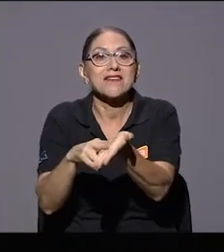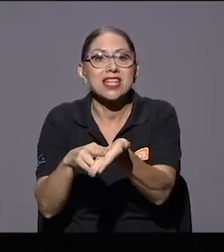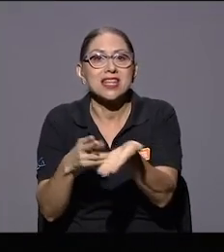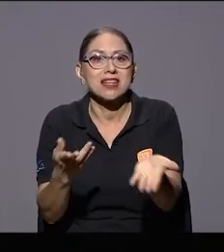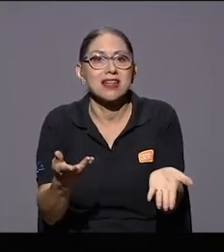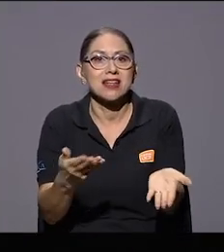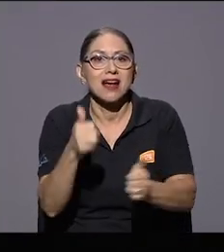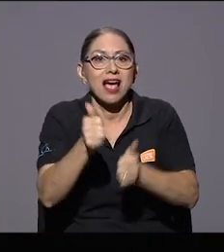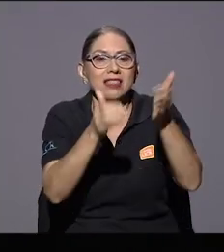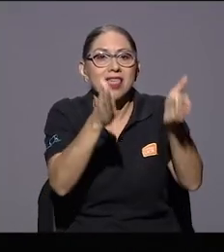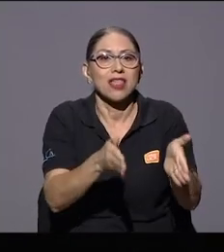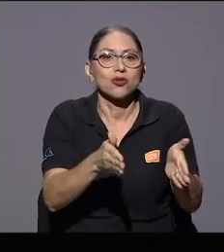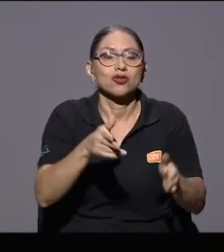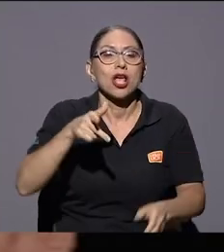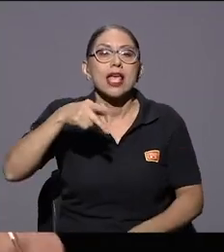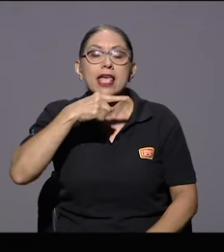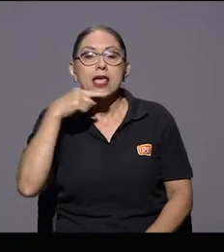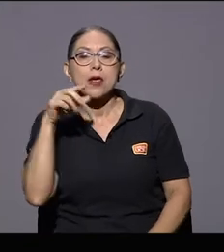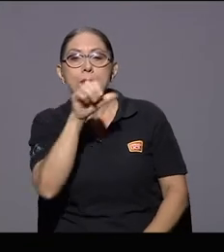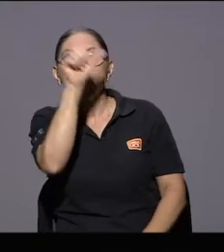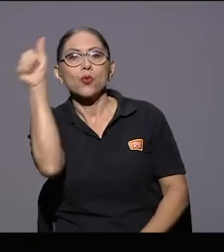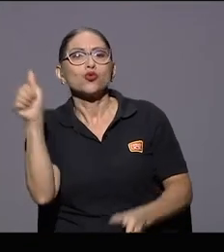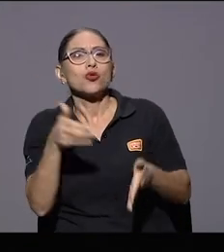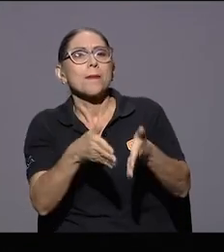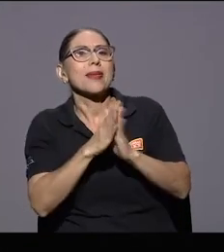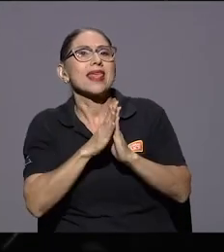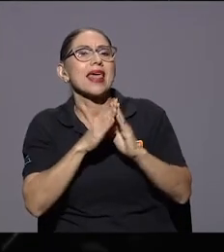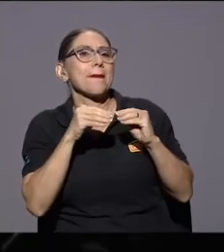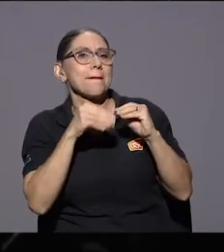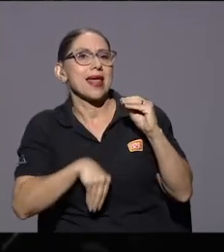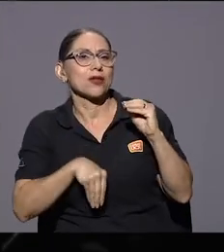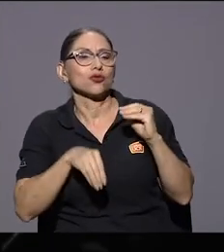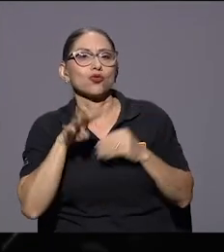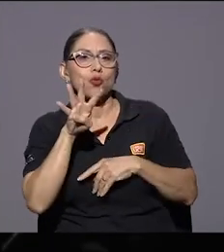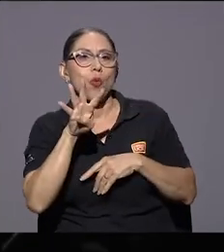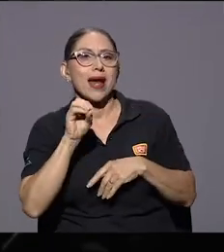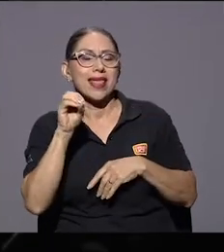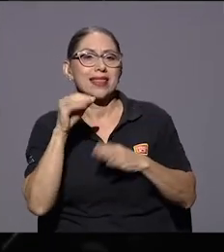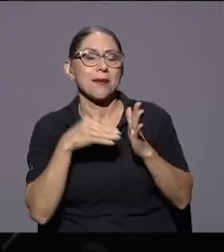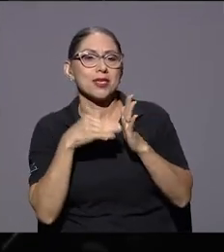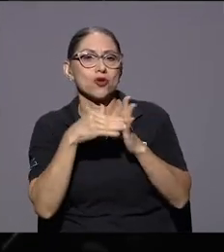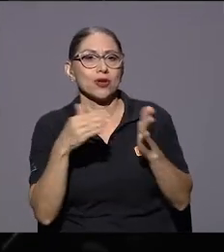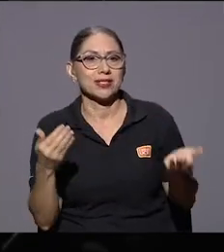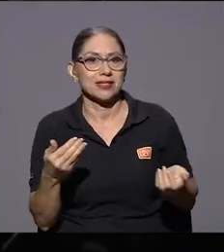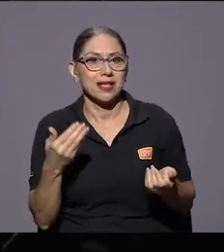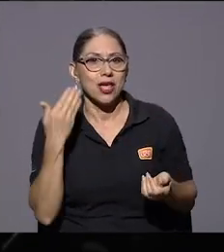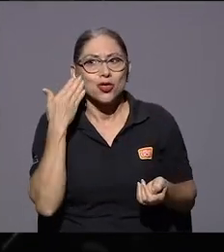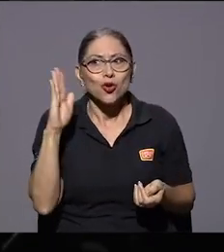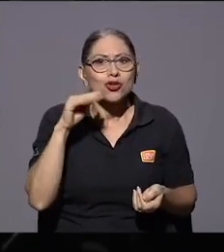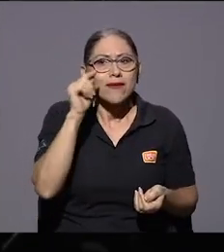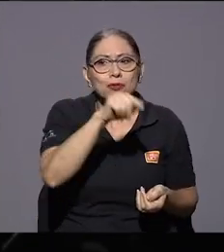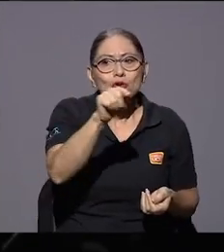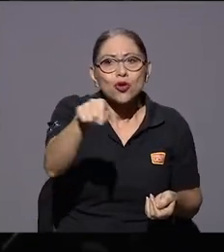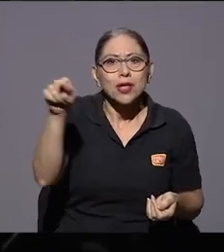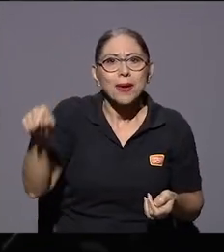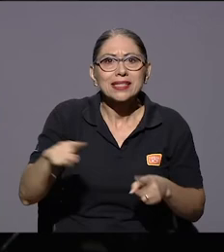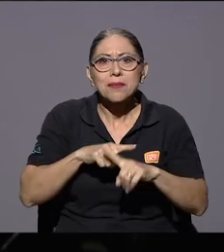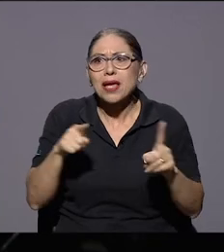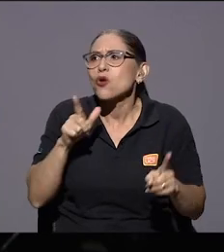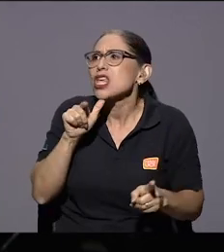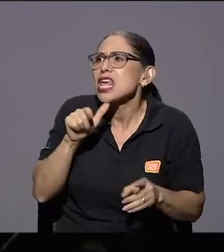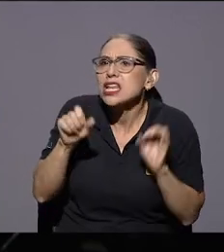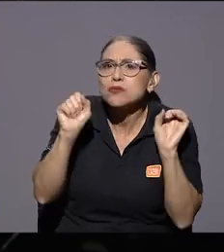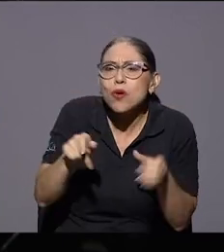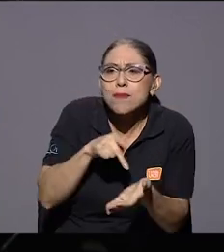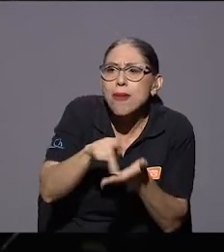dinero. El PUSC 40 millones. Ah, 40 millones, cierto, 40, 40, 40. ¿Sí? No sabemos cómo vendrán los demás, pero si uno se toma un referente, ¿quiénes